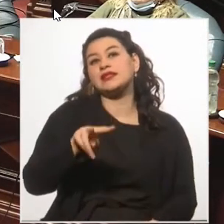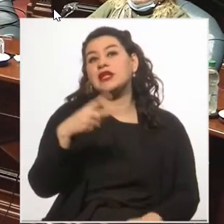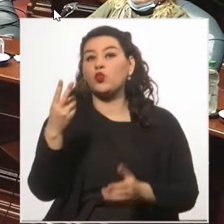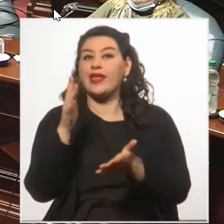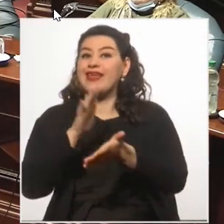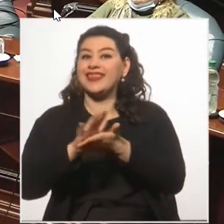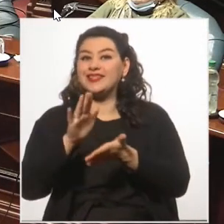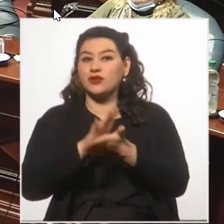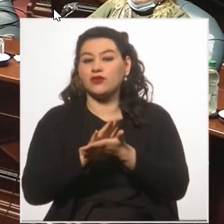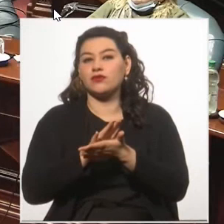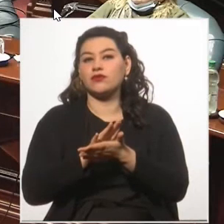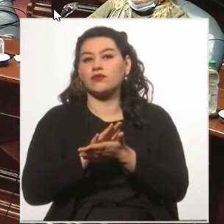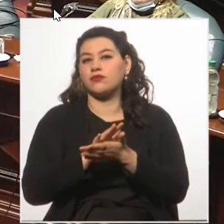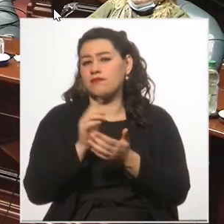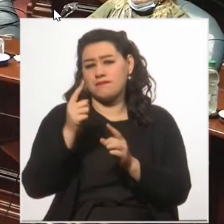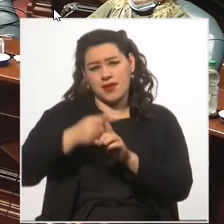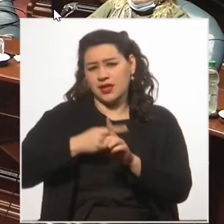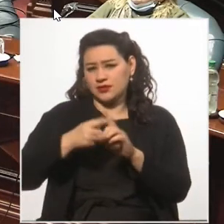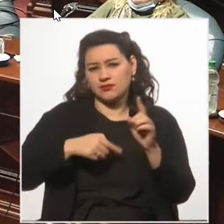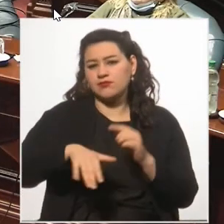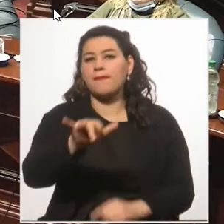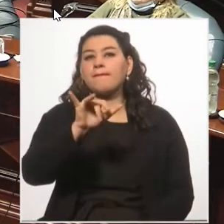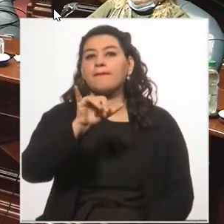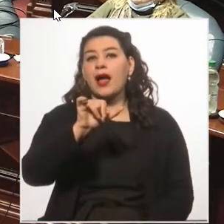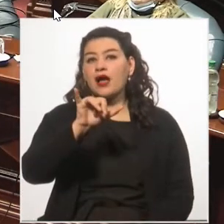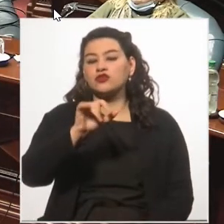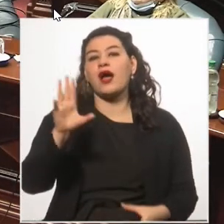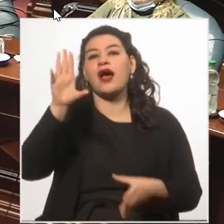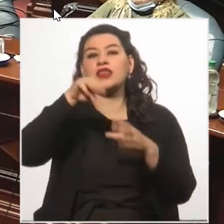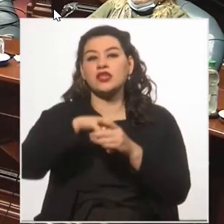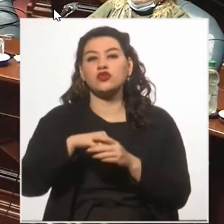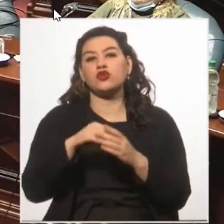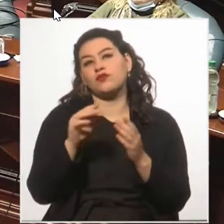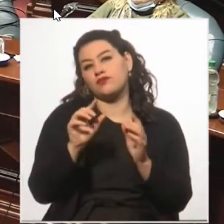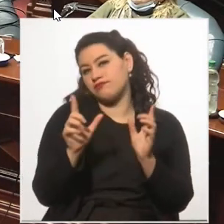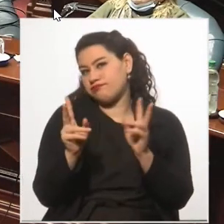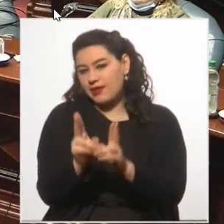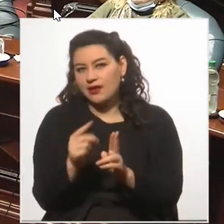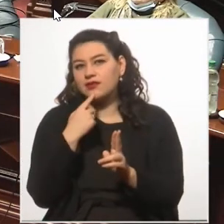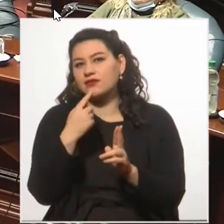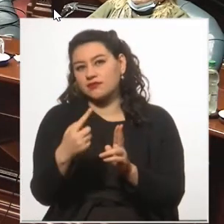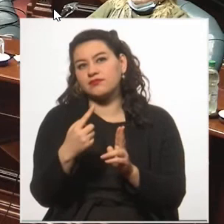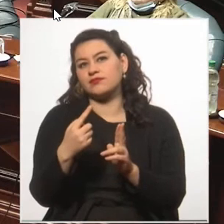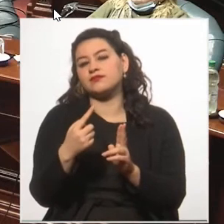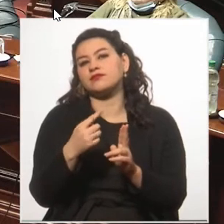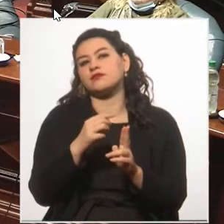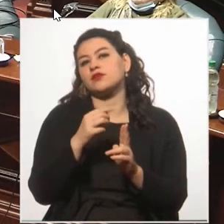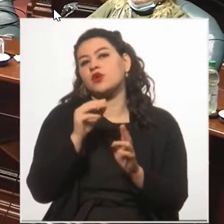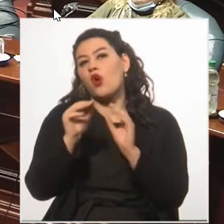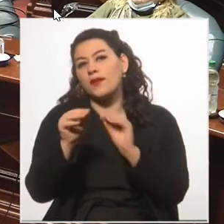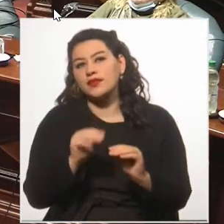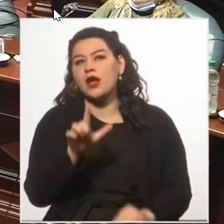edición se publicó a los pocos meses, en mayo, e incluía como prólogo el laudatorio comentario